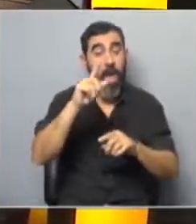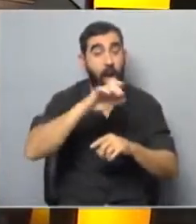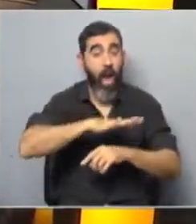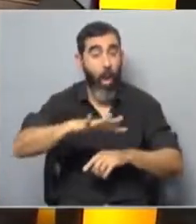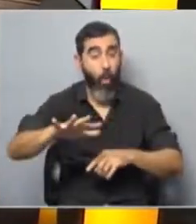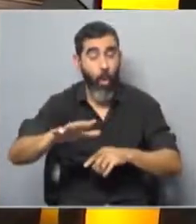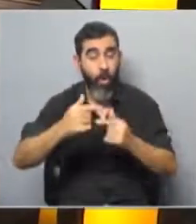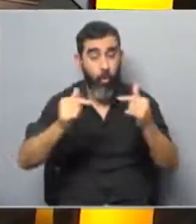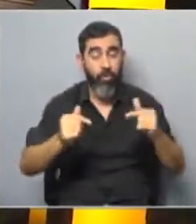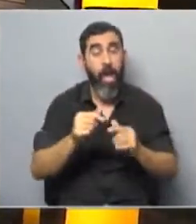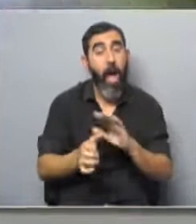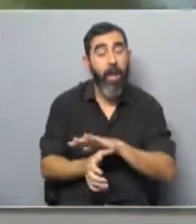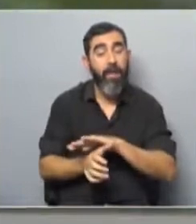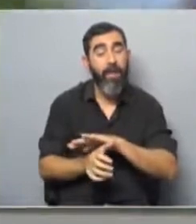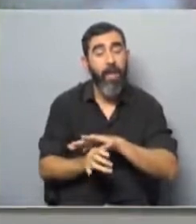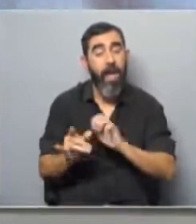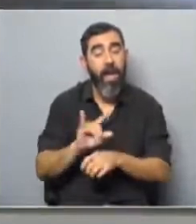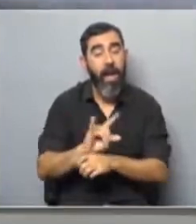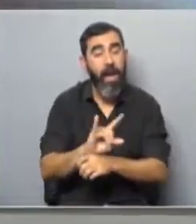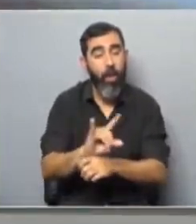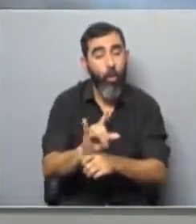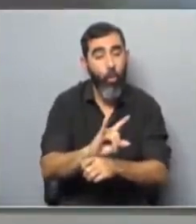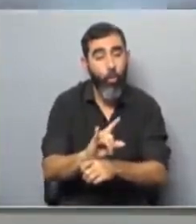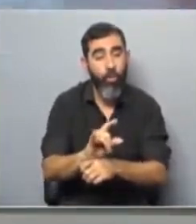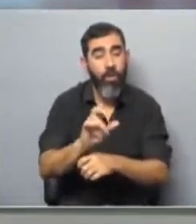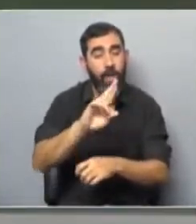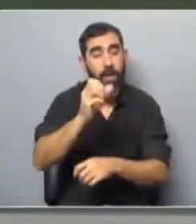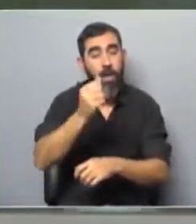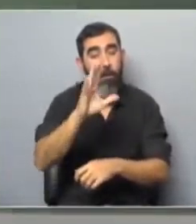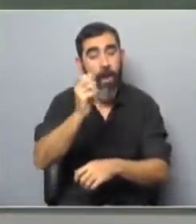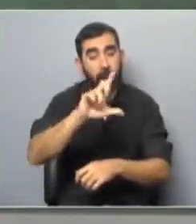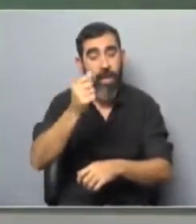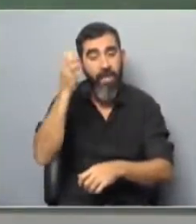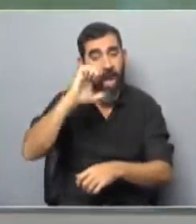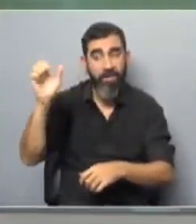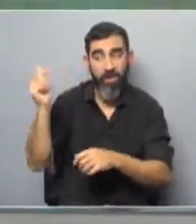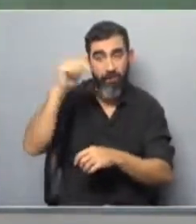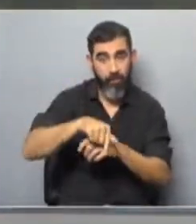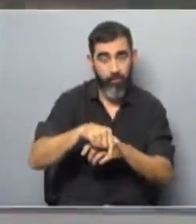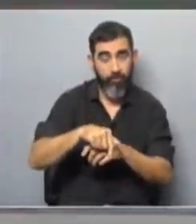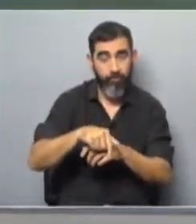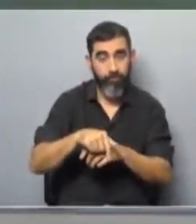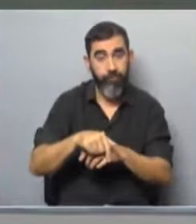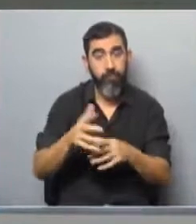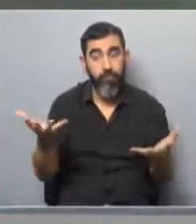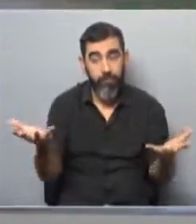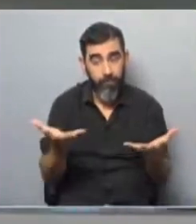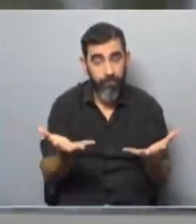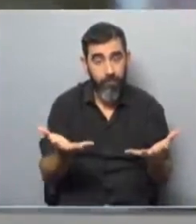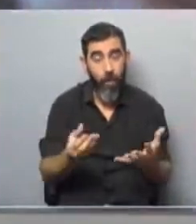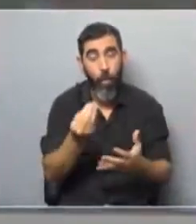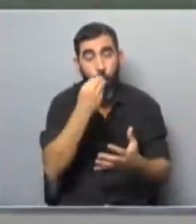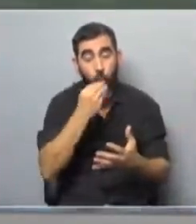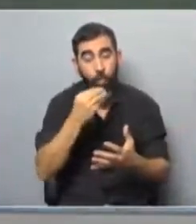ejemplo, tenemos un caracol rapana, que vino del sudeste asiático y actualmente consume